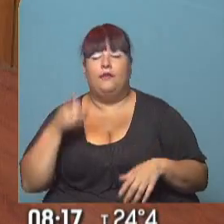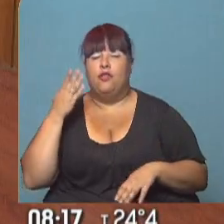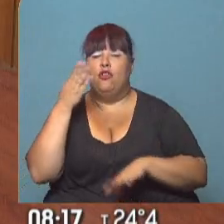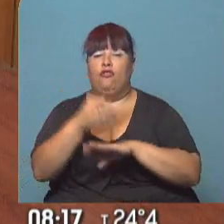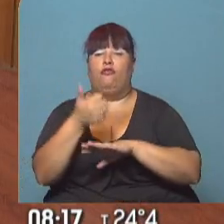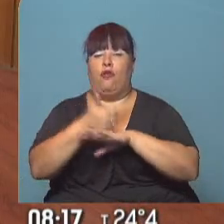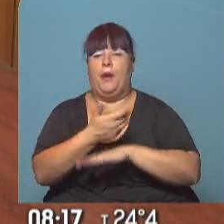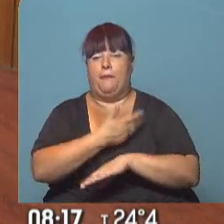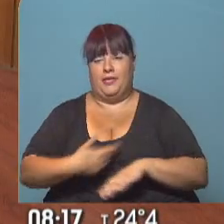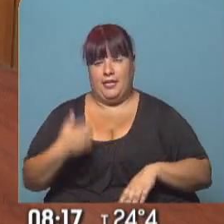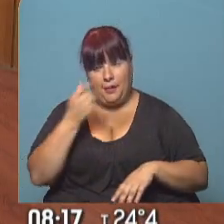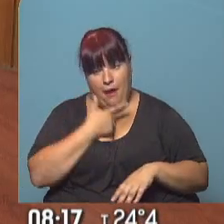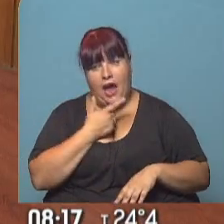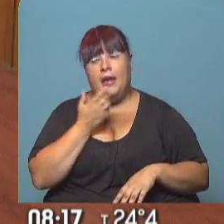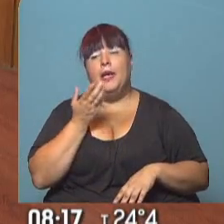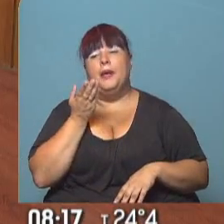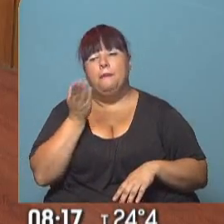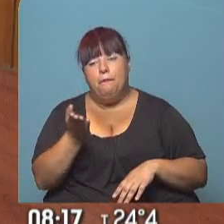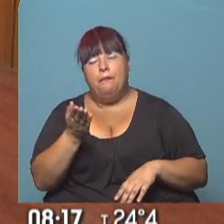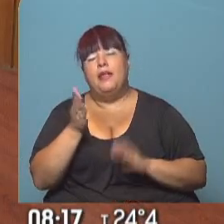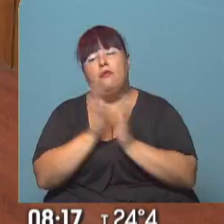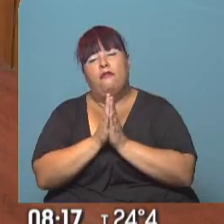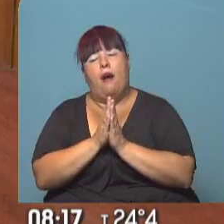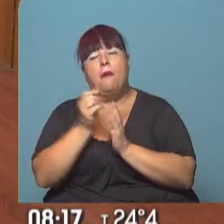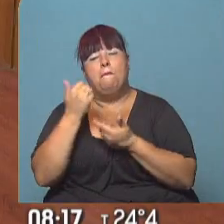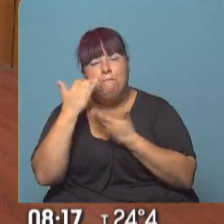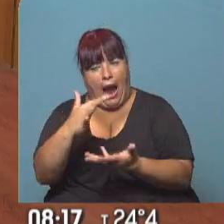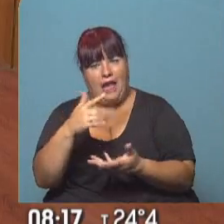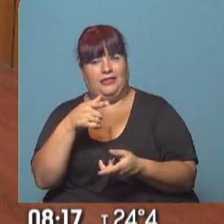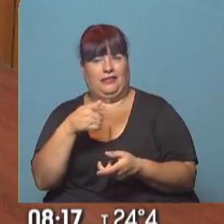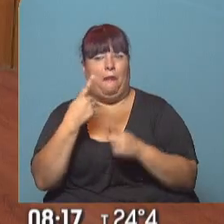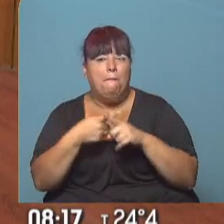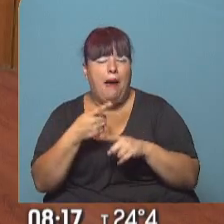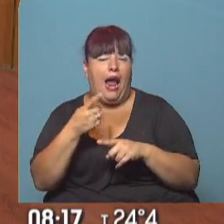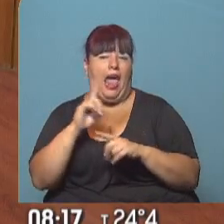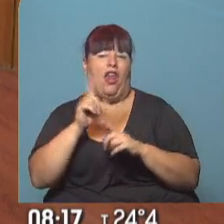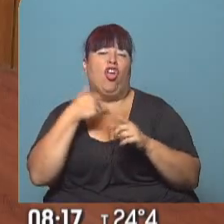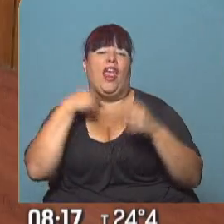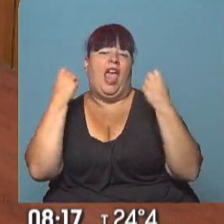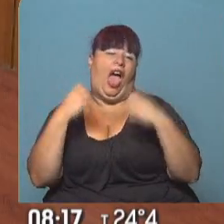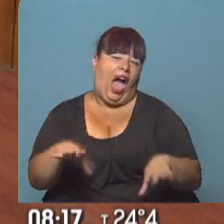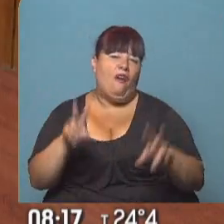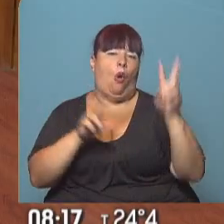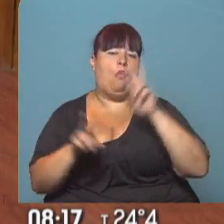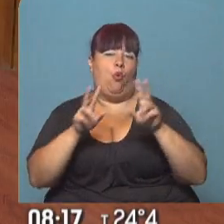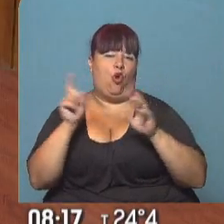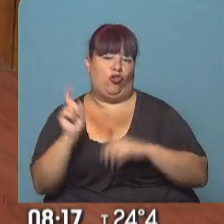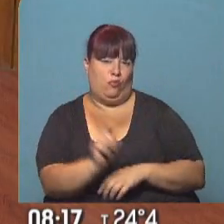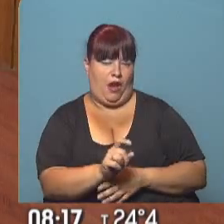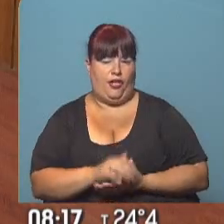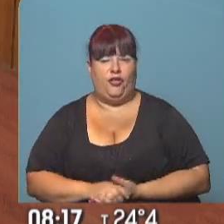el presidente de la Nación, se les pidió una ampliación del presupuesto justamente para que no decaiga la búsqueda del submarino.